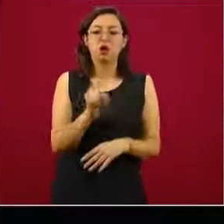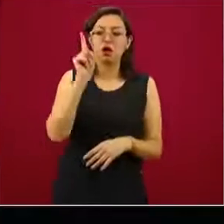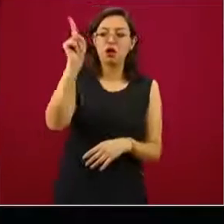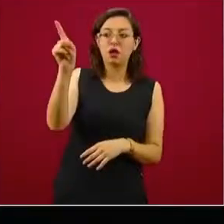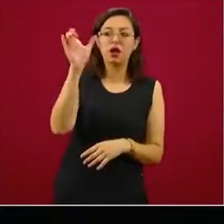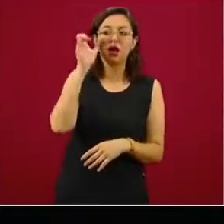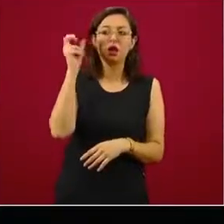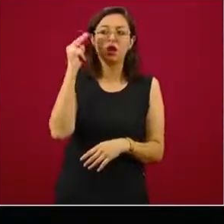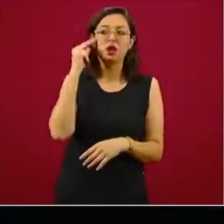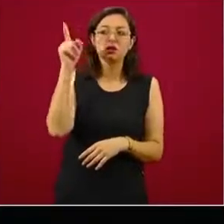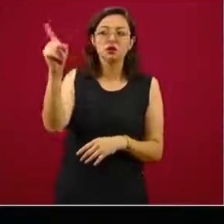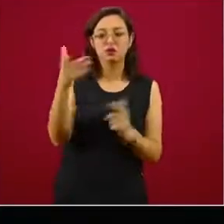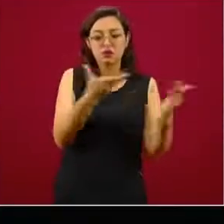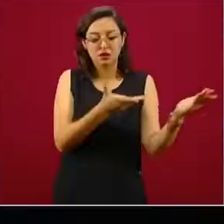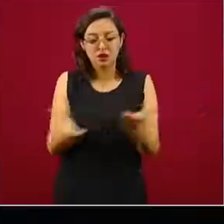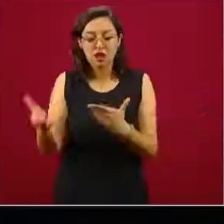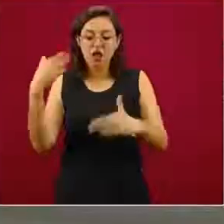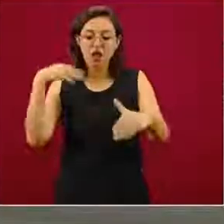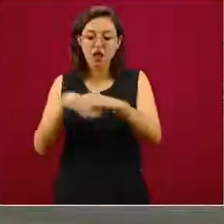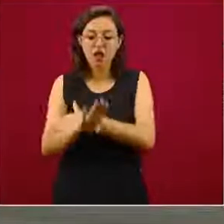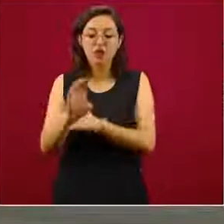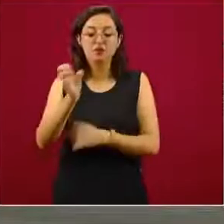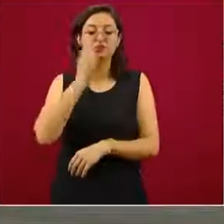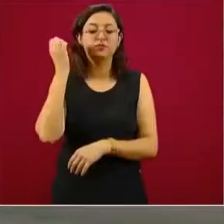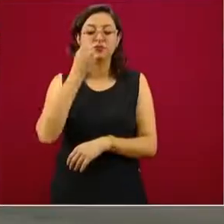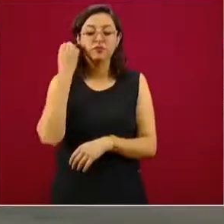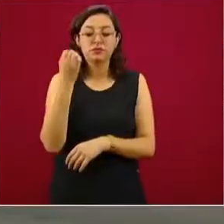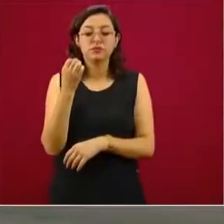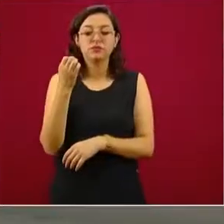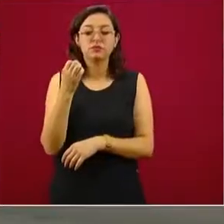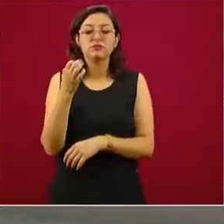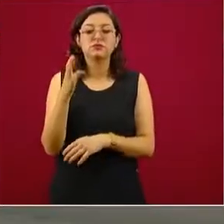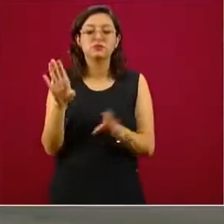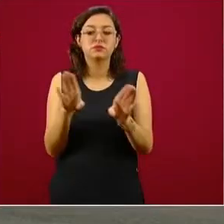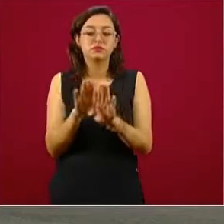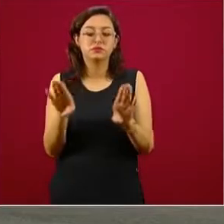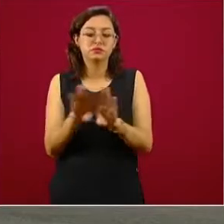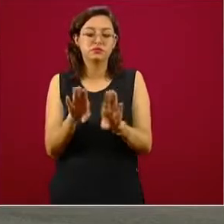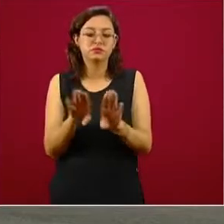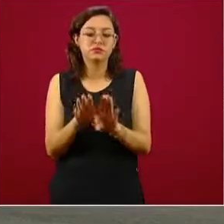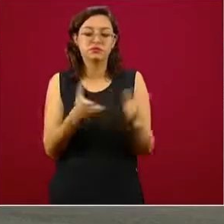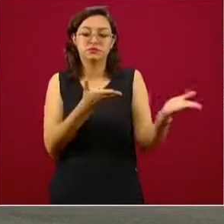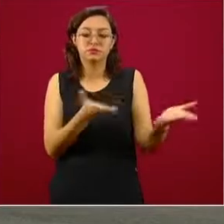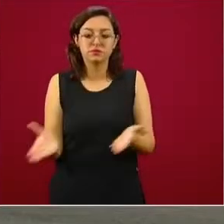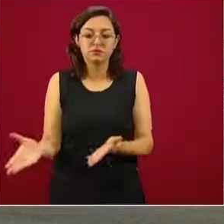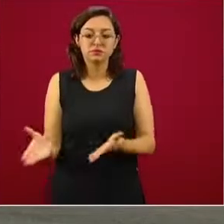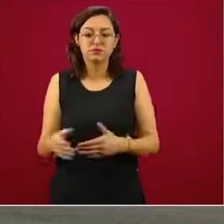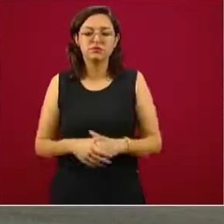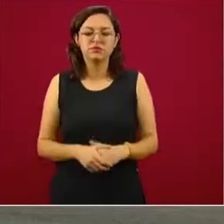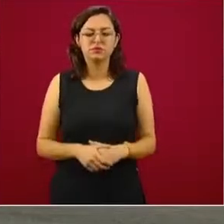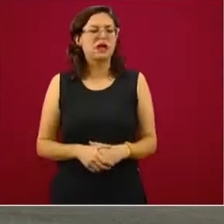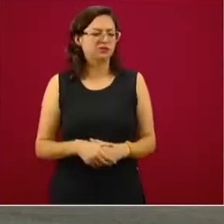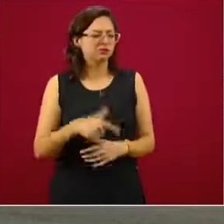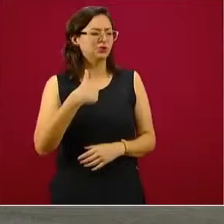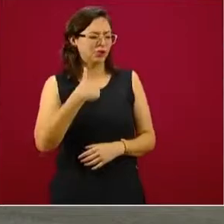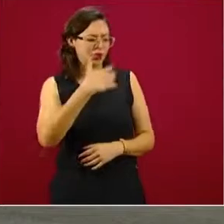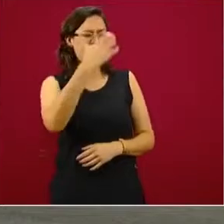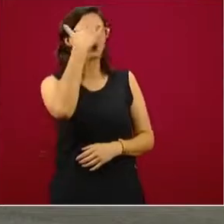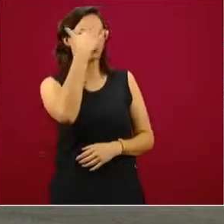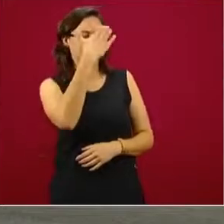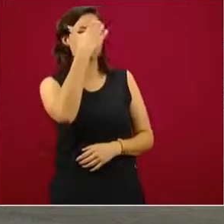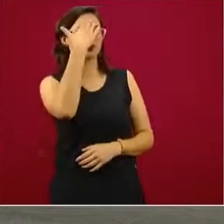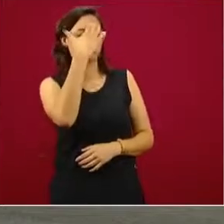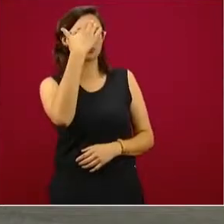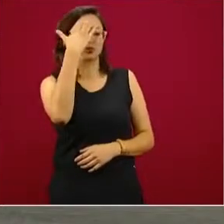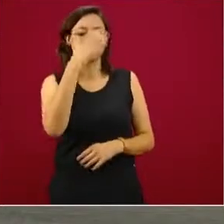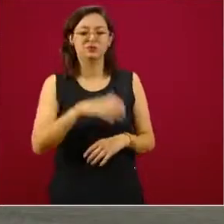recibe un alumno, al parecer creo es del nivel básico, y pues obviamente